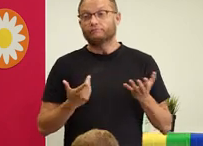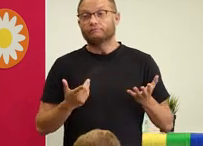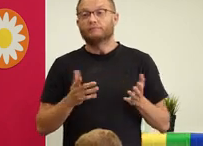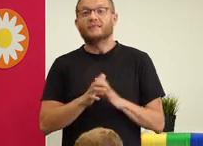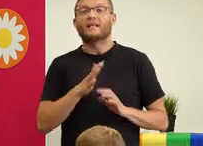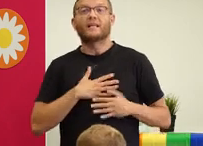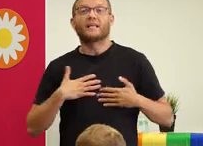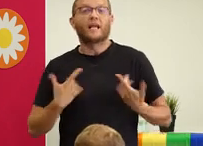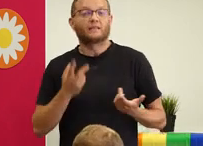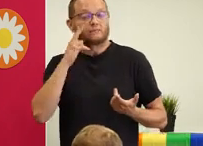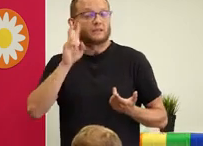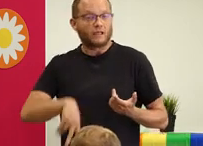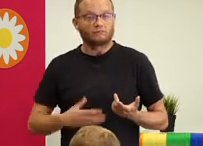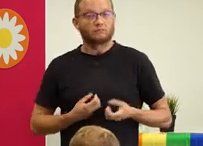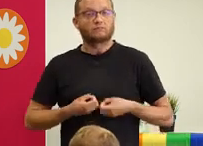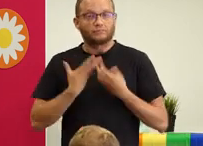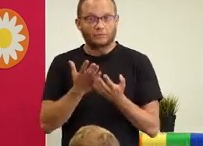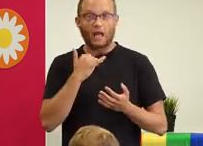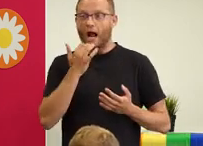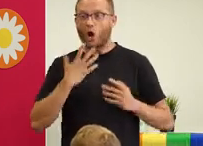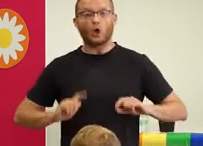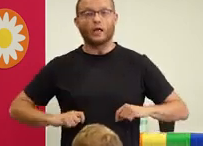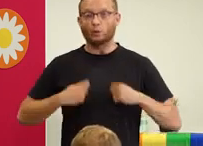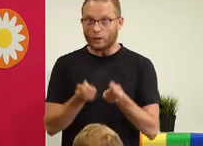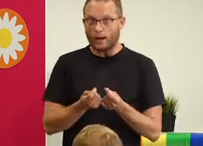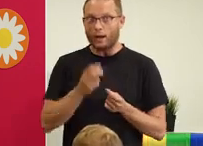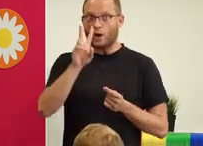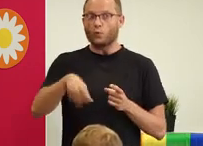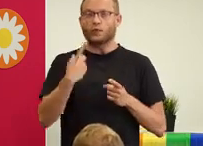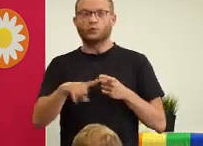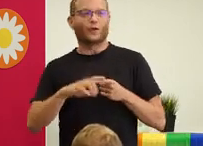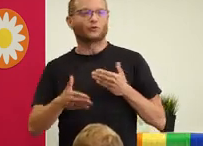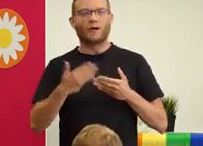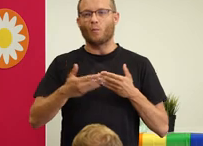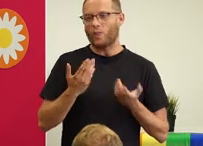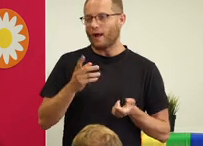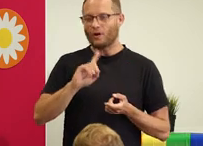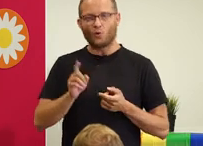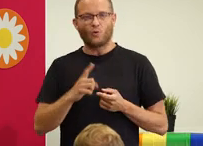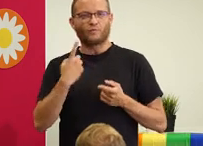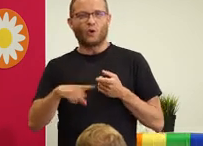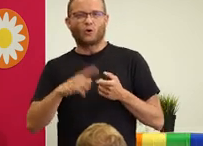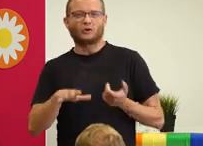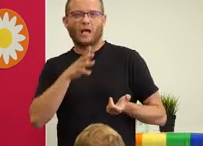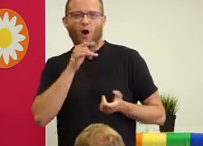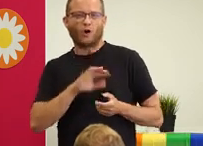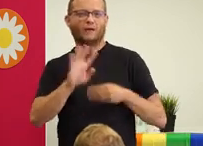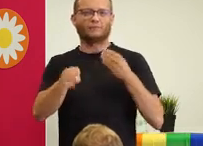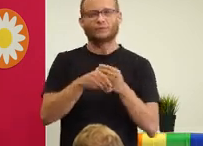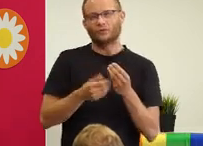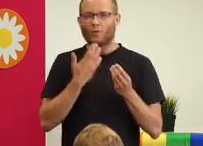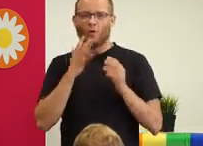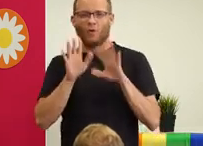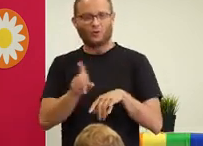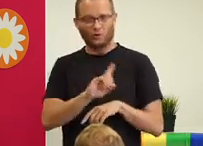ser lo que quieres ser, básicamente, ¿no? Es algo natural, no es una cosa de moda, ni es una cosa de que ahora me sumo a la tendencia,